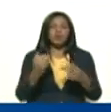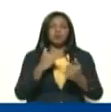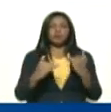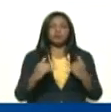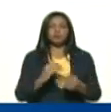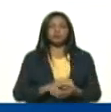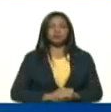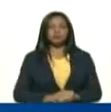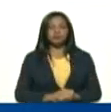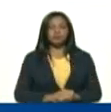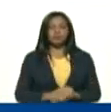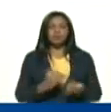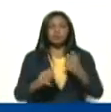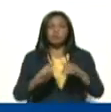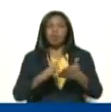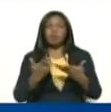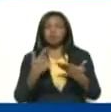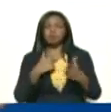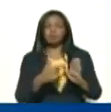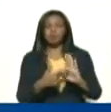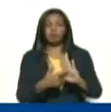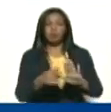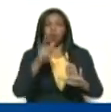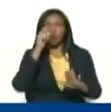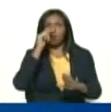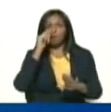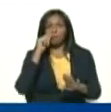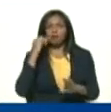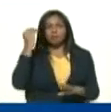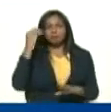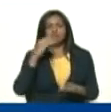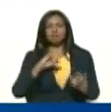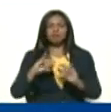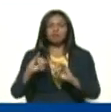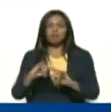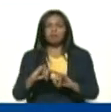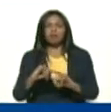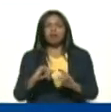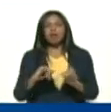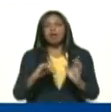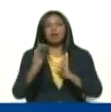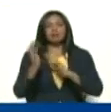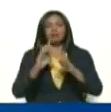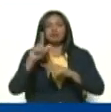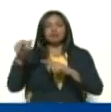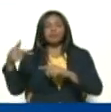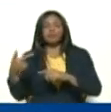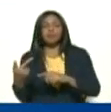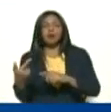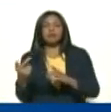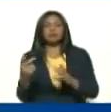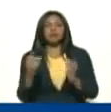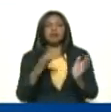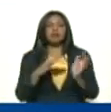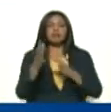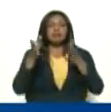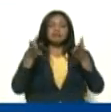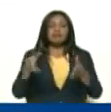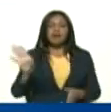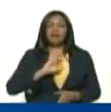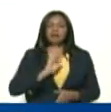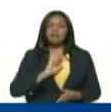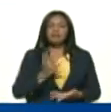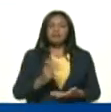es ya un poco un análisis del Jesús después del cristianismo. Yo quiero que quede claro que